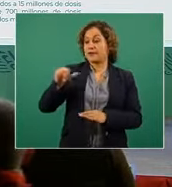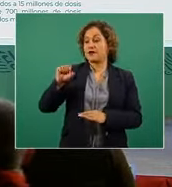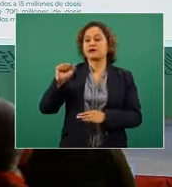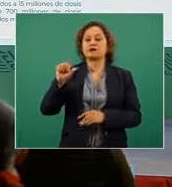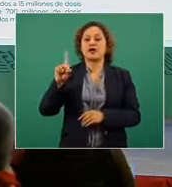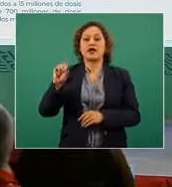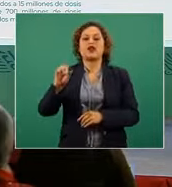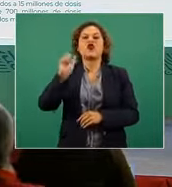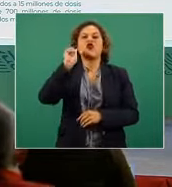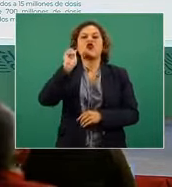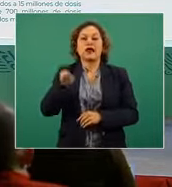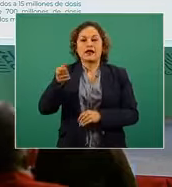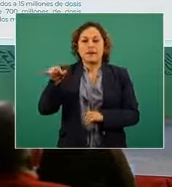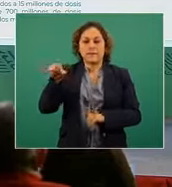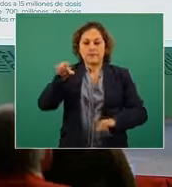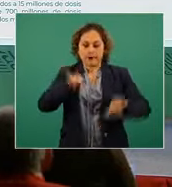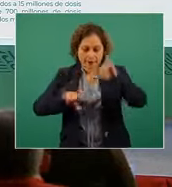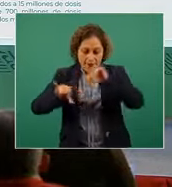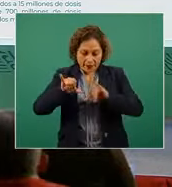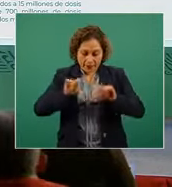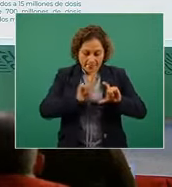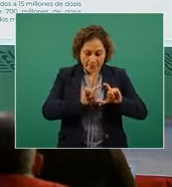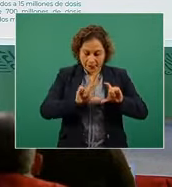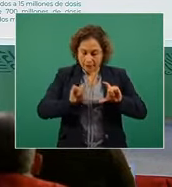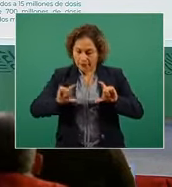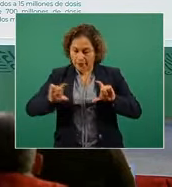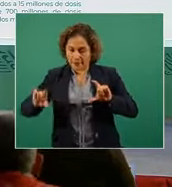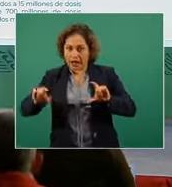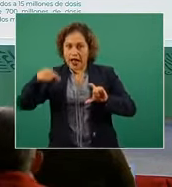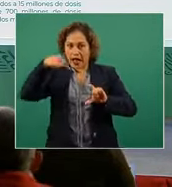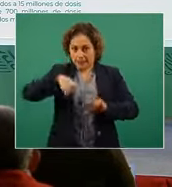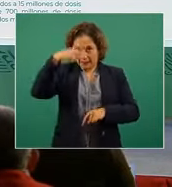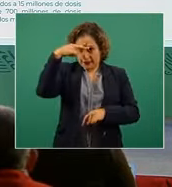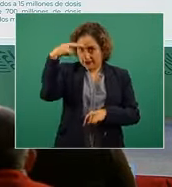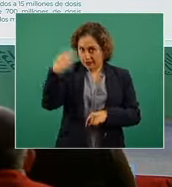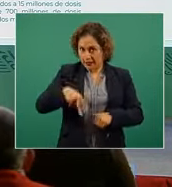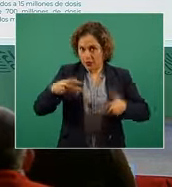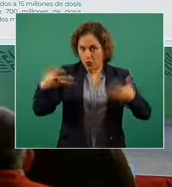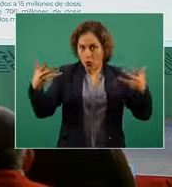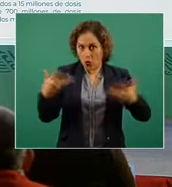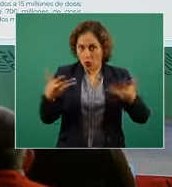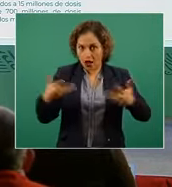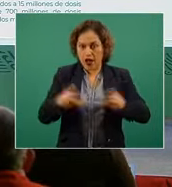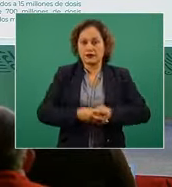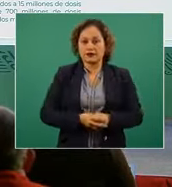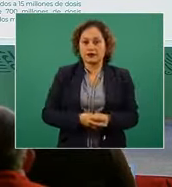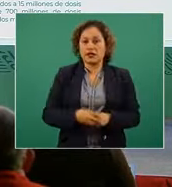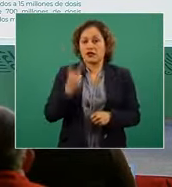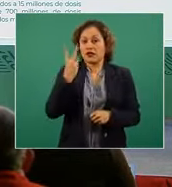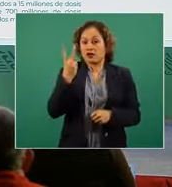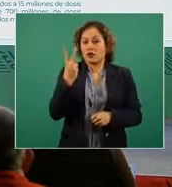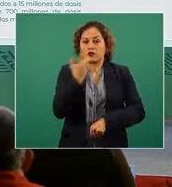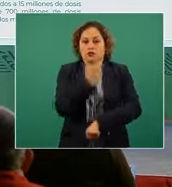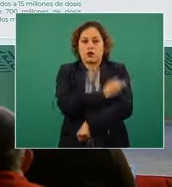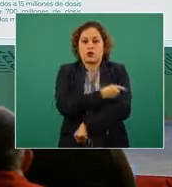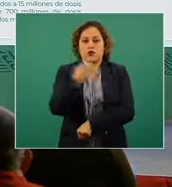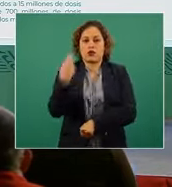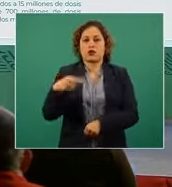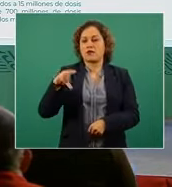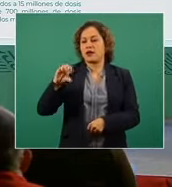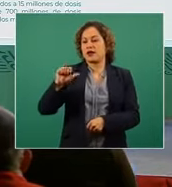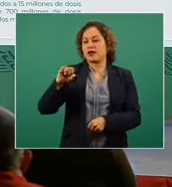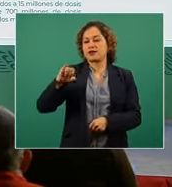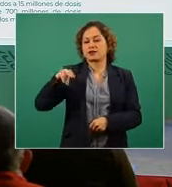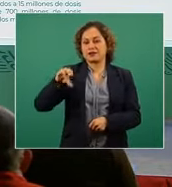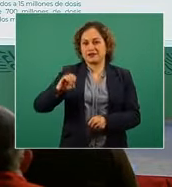En México se están envasando, haciendo el proceso final, está previsto de dos vacunas. CanSino, que ya mencioné